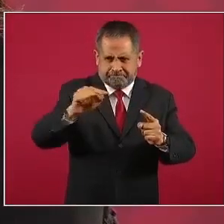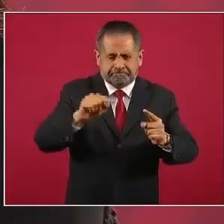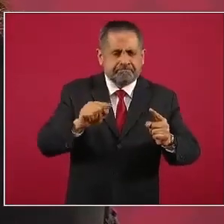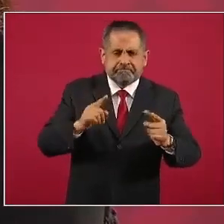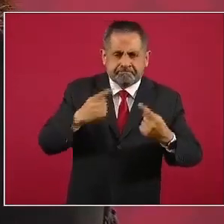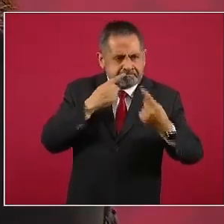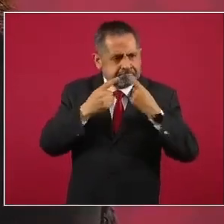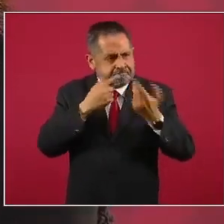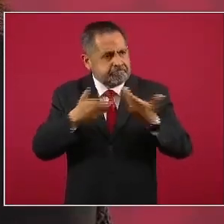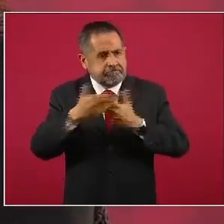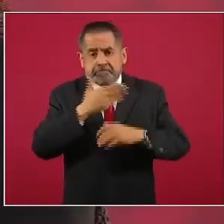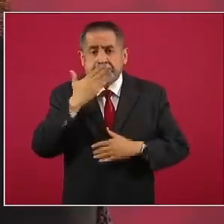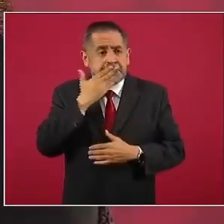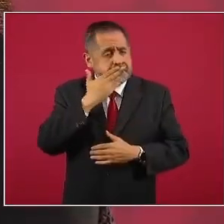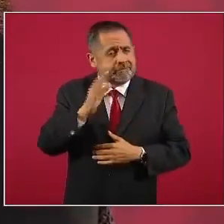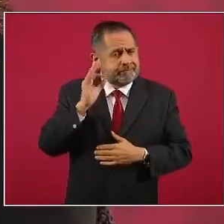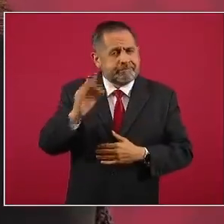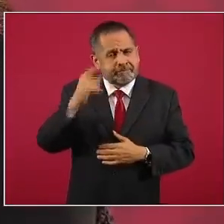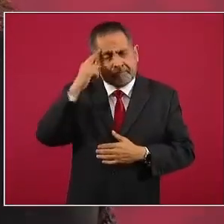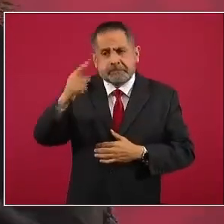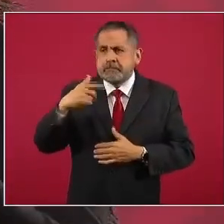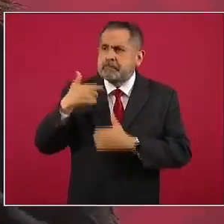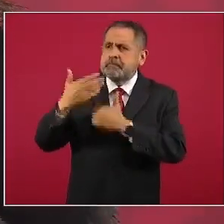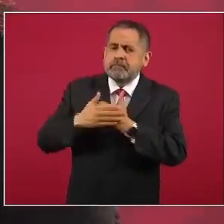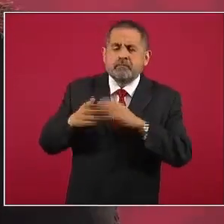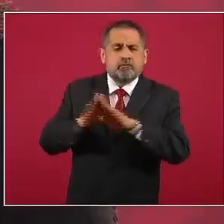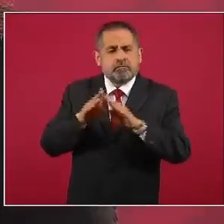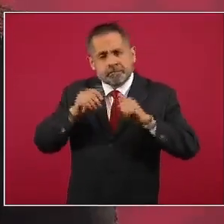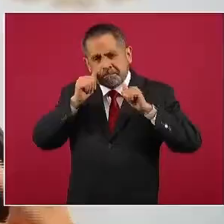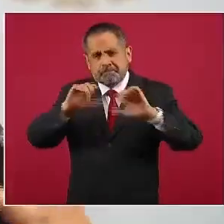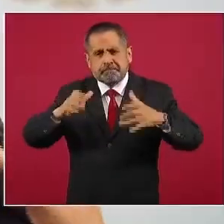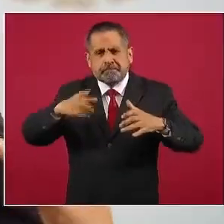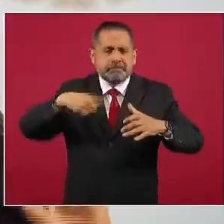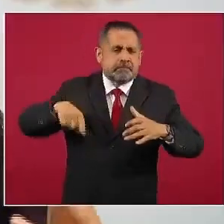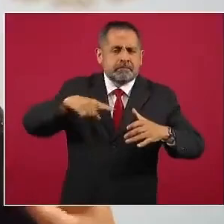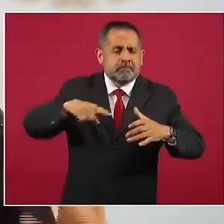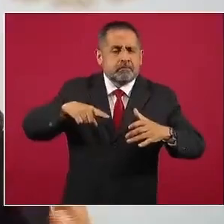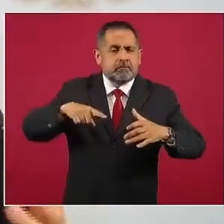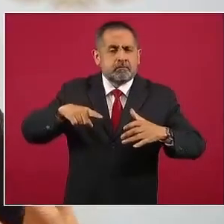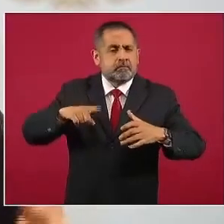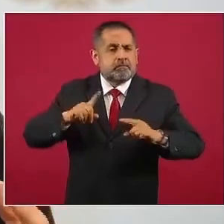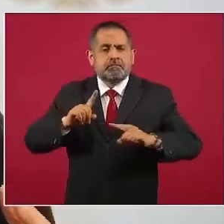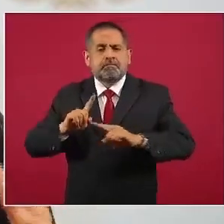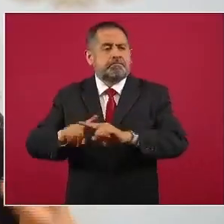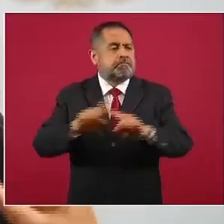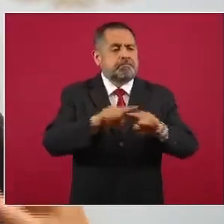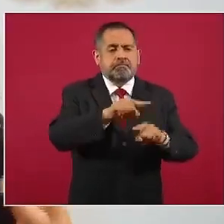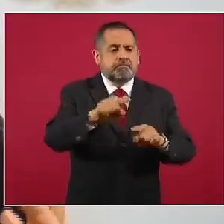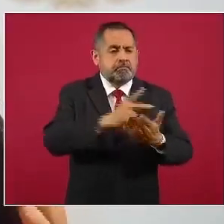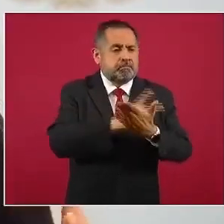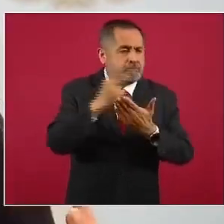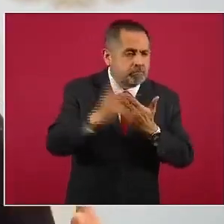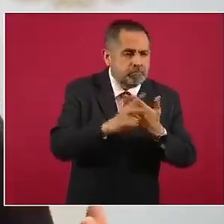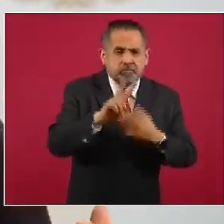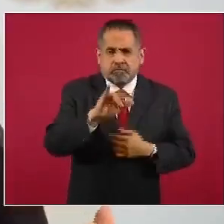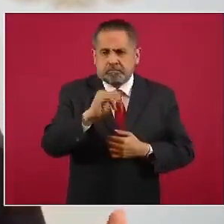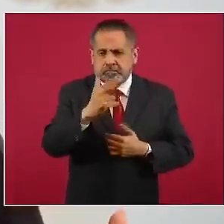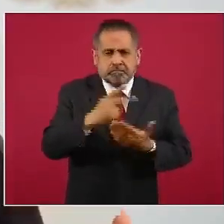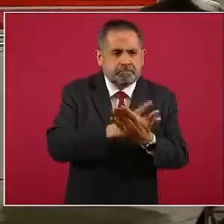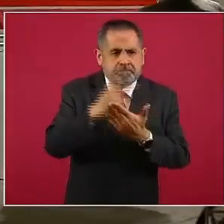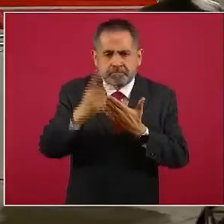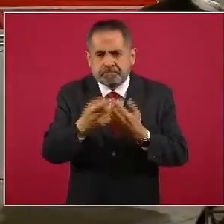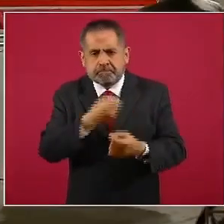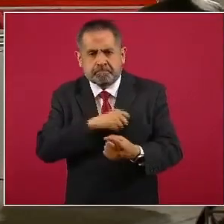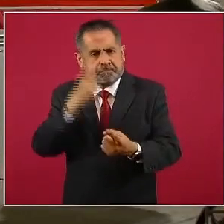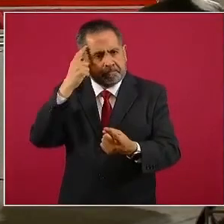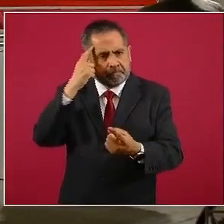visión de poder ver la atención de los diferentes programas, del programa de VIH, del programa de